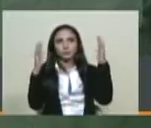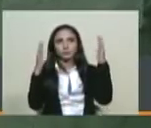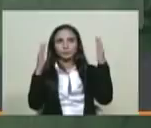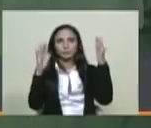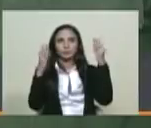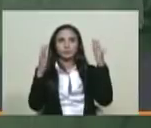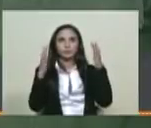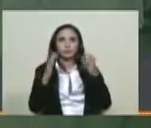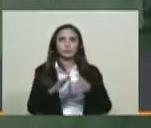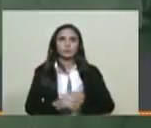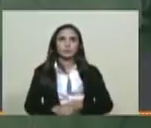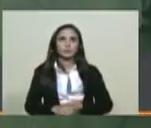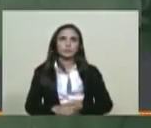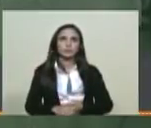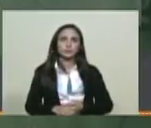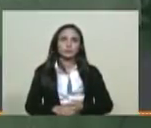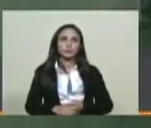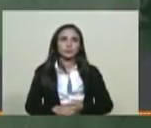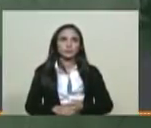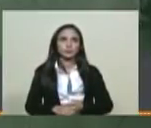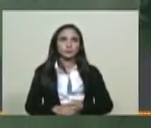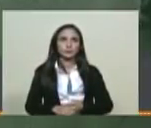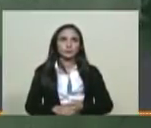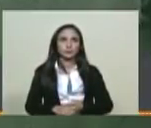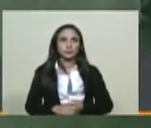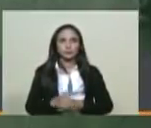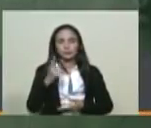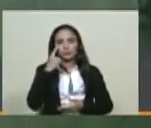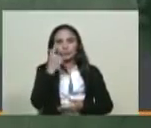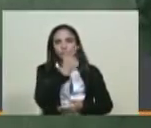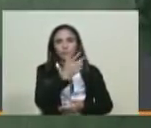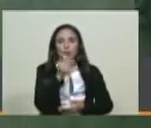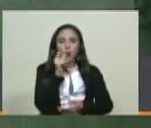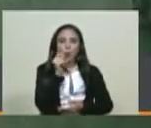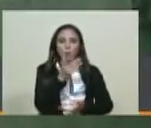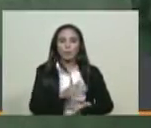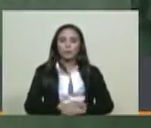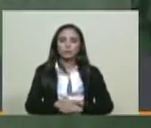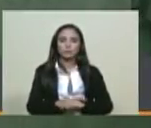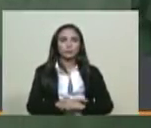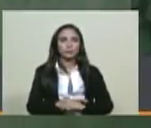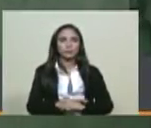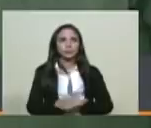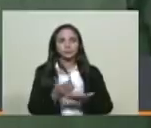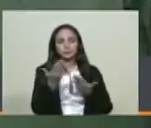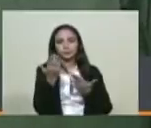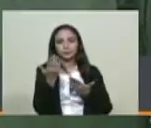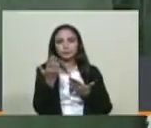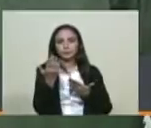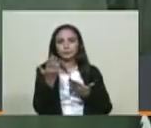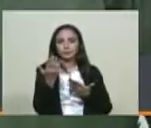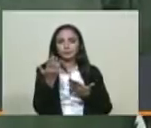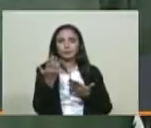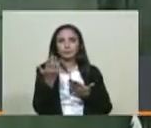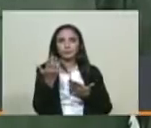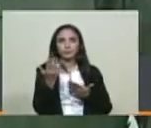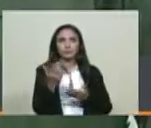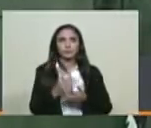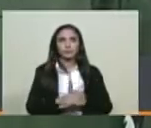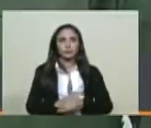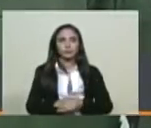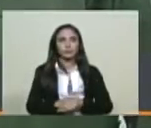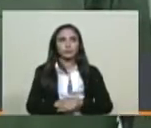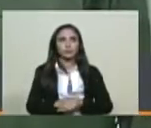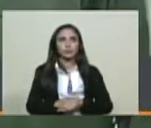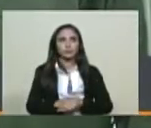James Frederick. Y al contraalmirante Rafael Centeno Oramas, segundo comandante de la zona operativa de